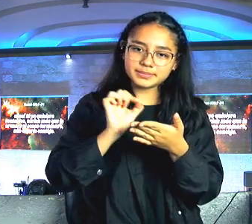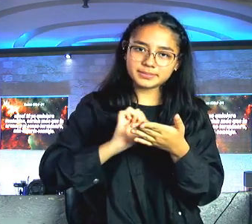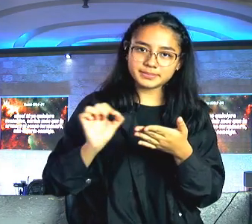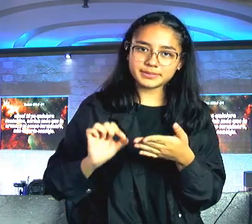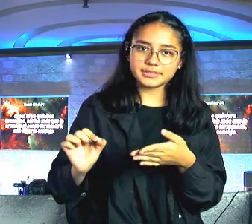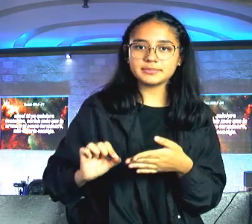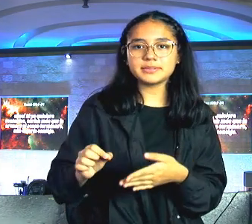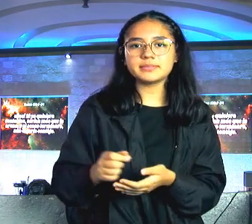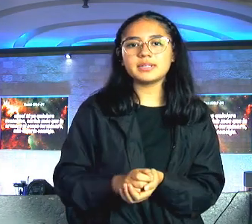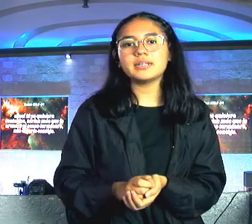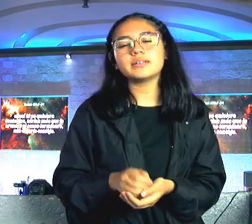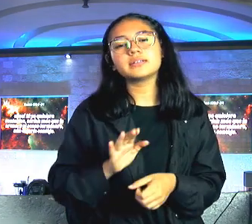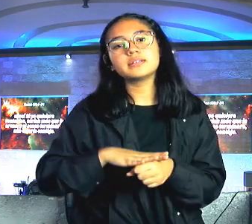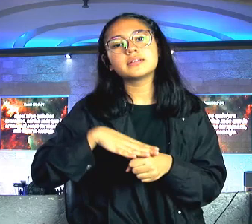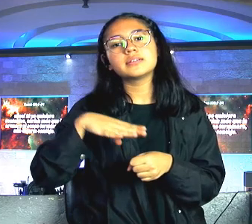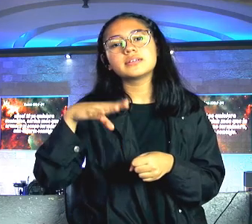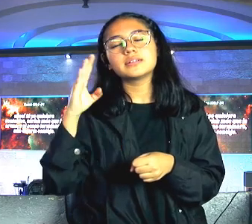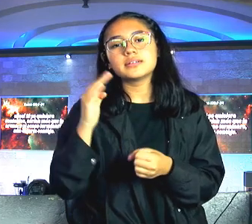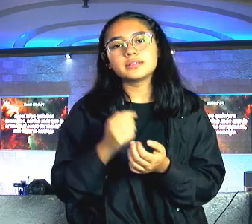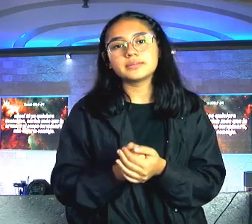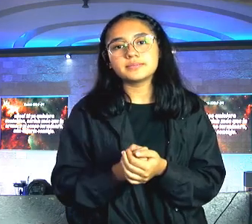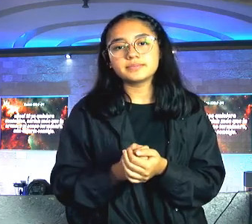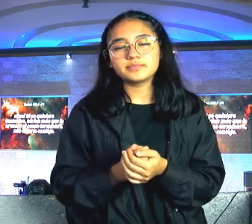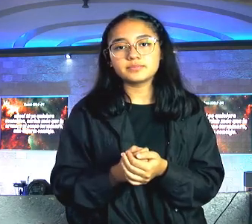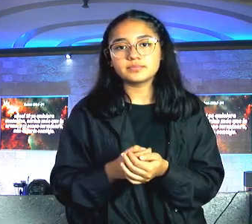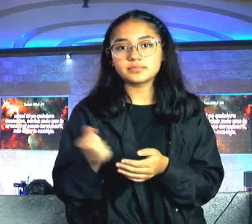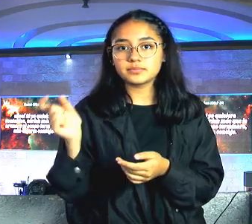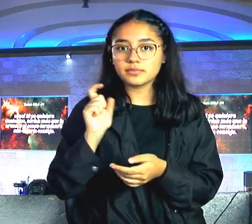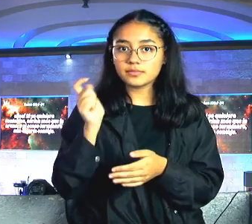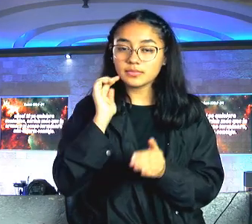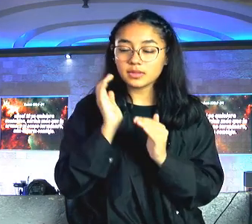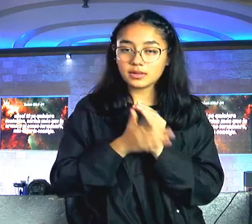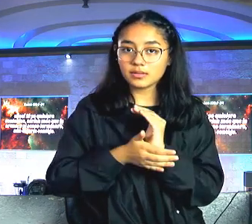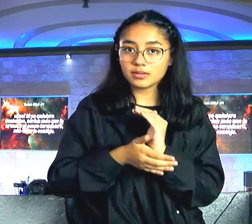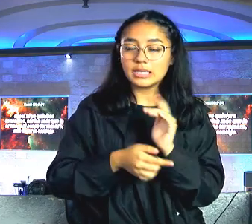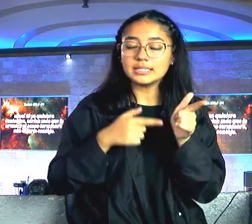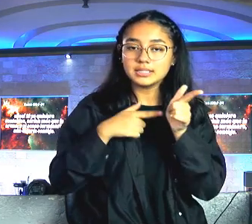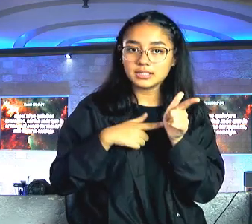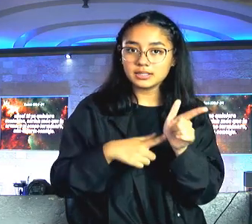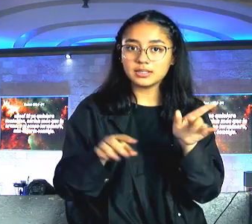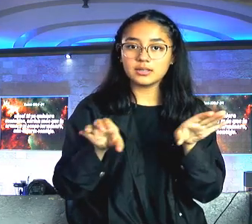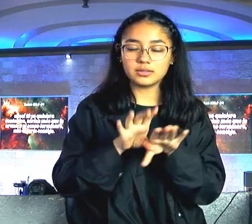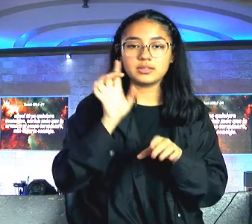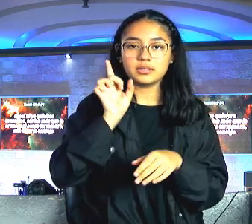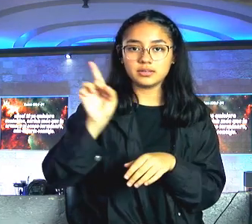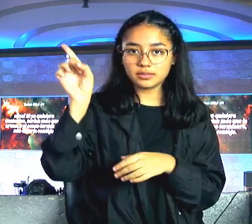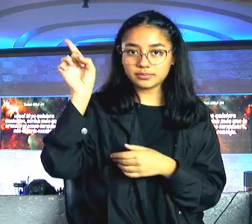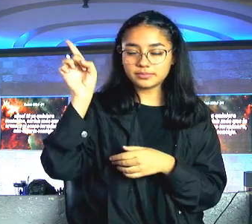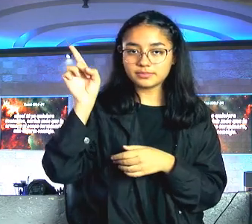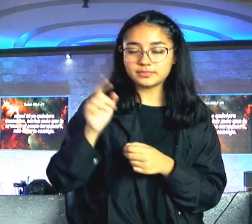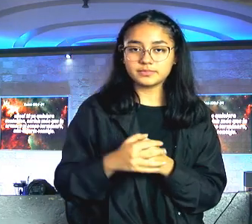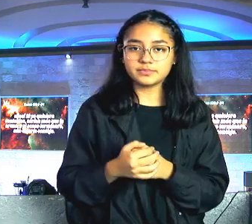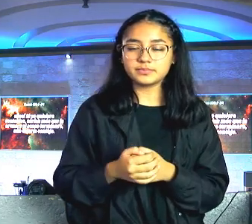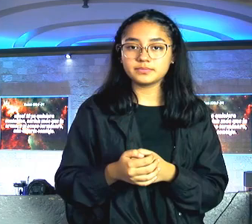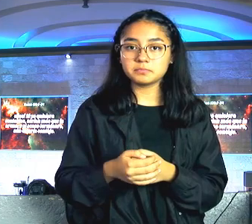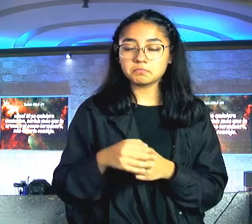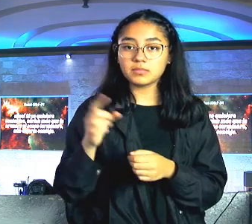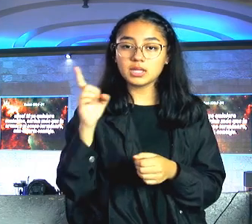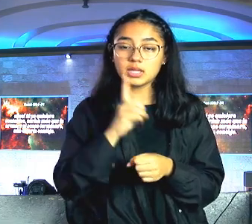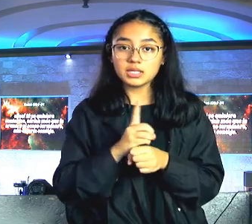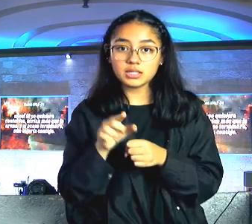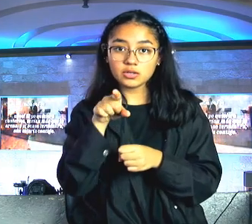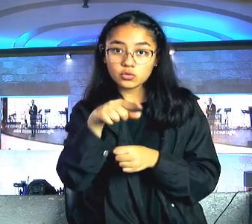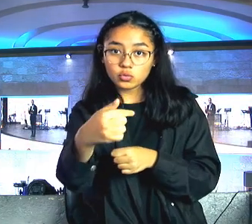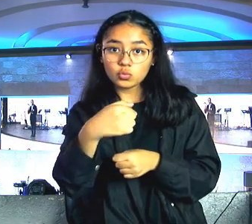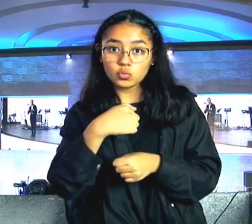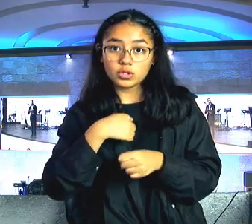arena. Y si acaso terminara, aún estaría contigo. Así que desde que tú y yo éramos un embrión, desde